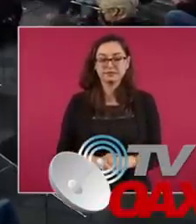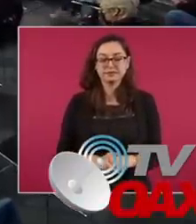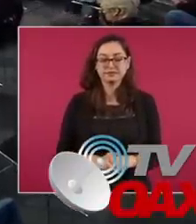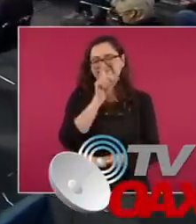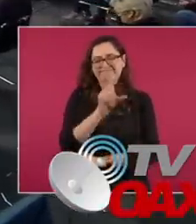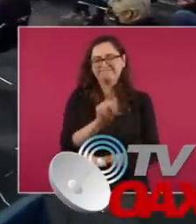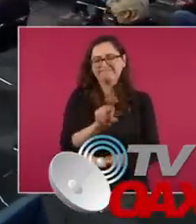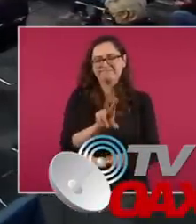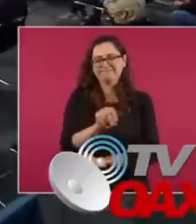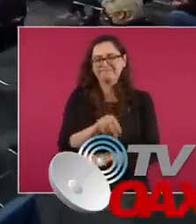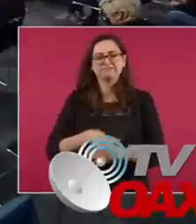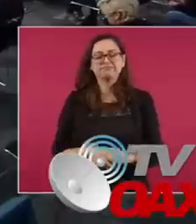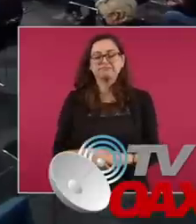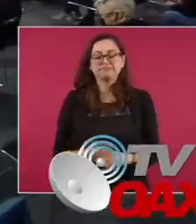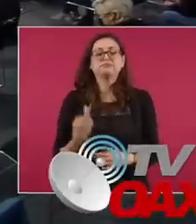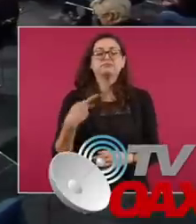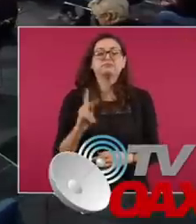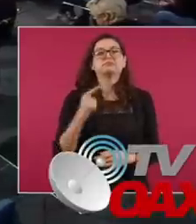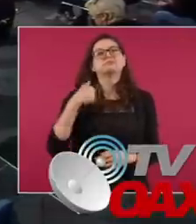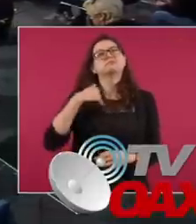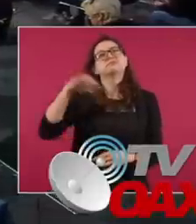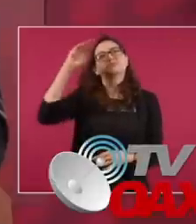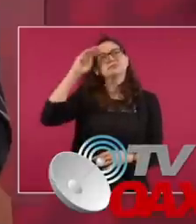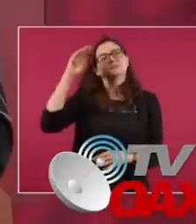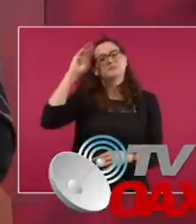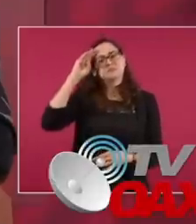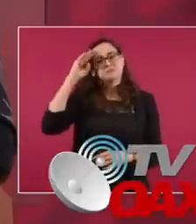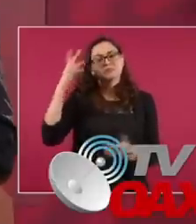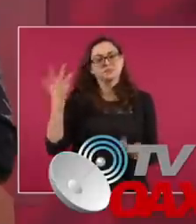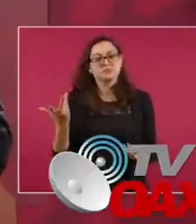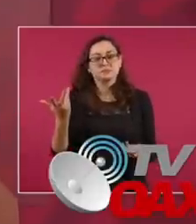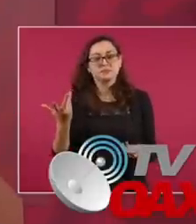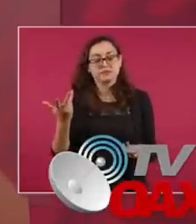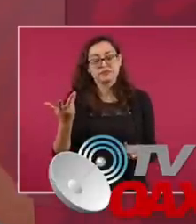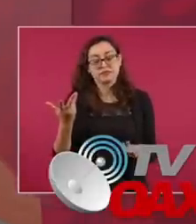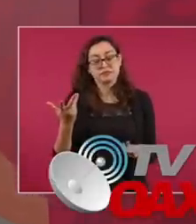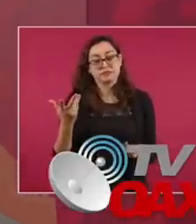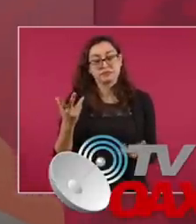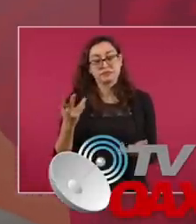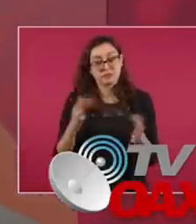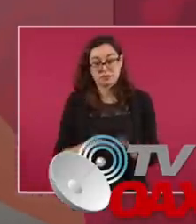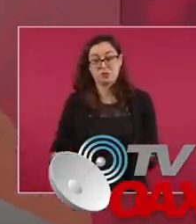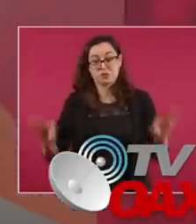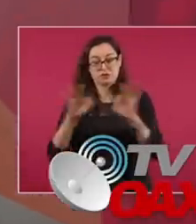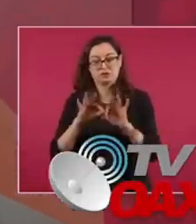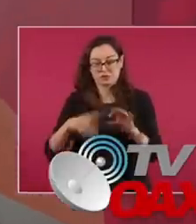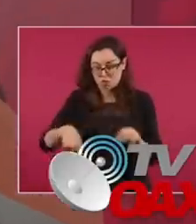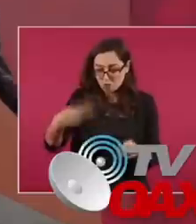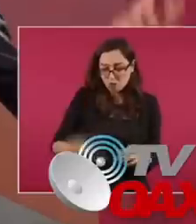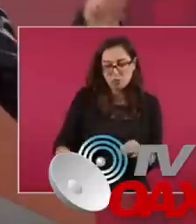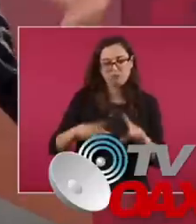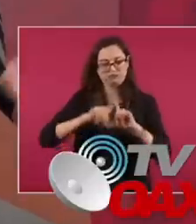saben, pero lo ideal sería que fuese mexicana. Obvio. Porque